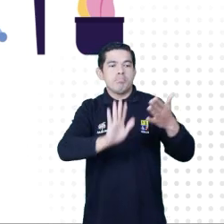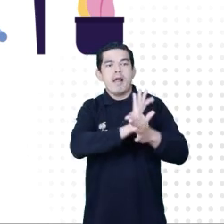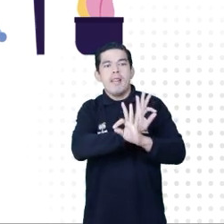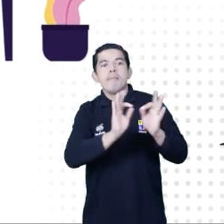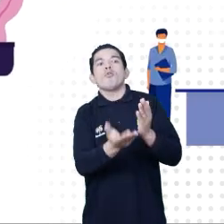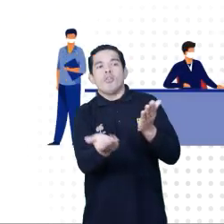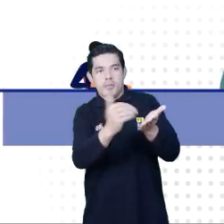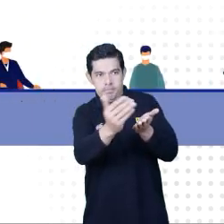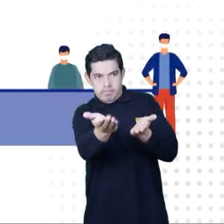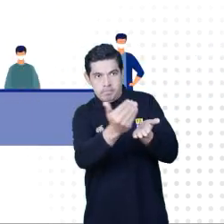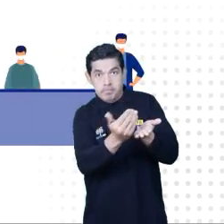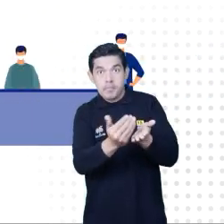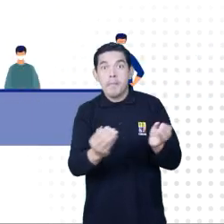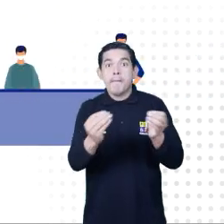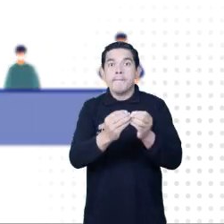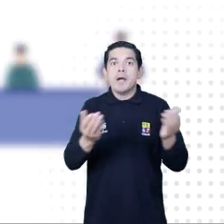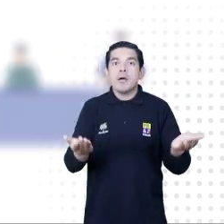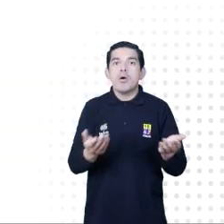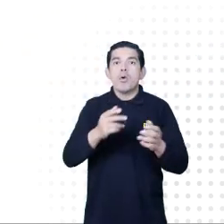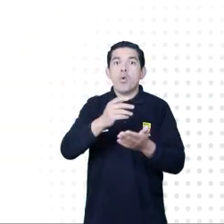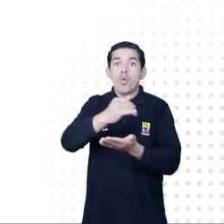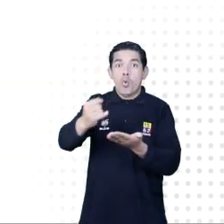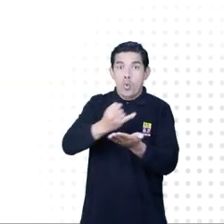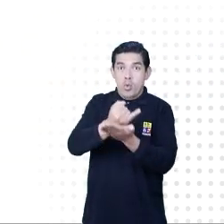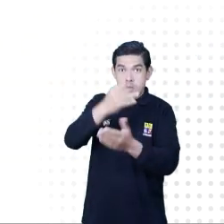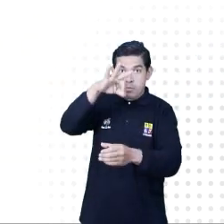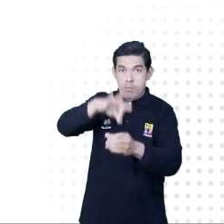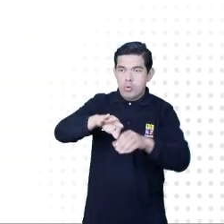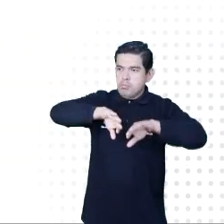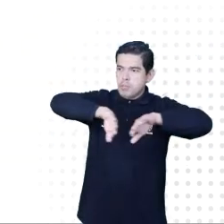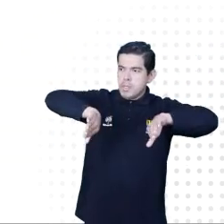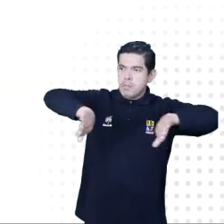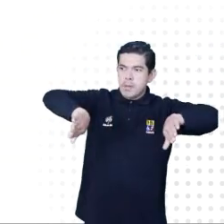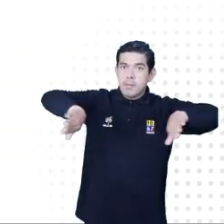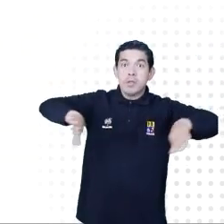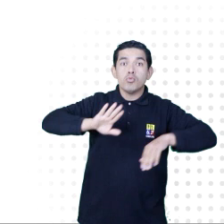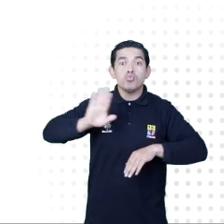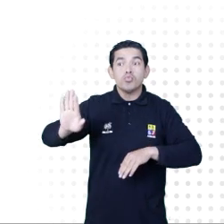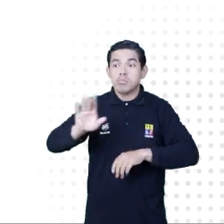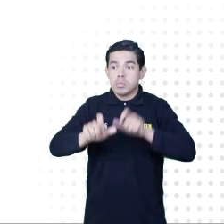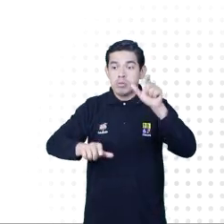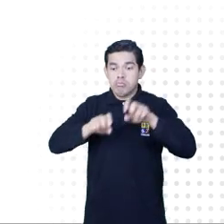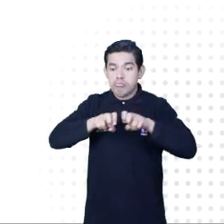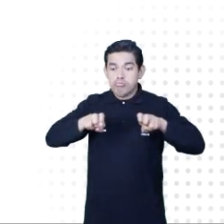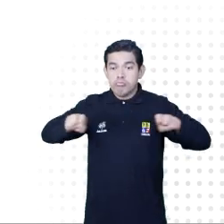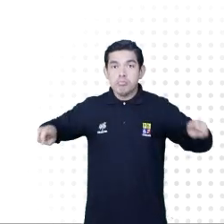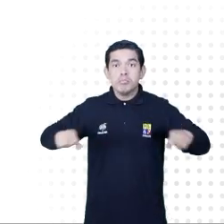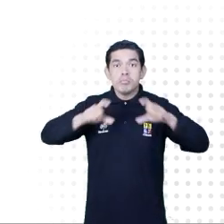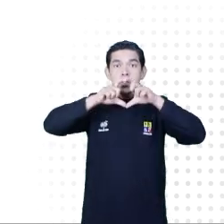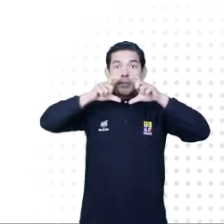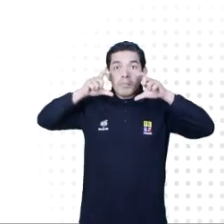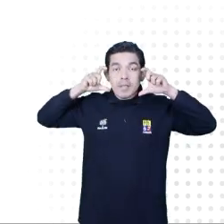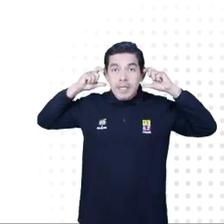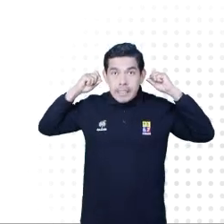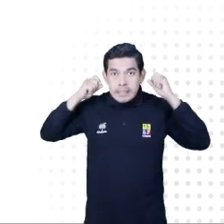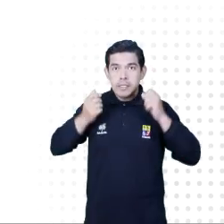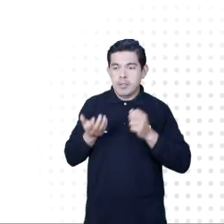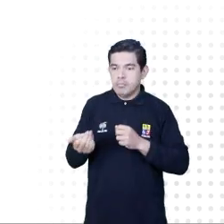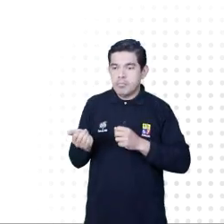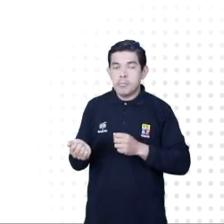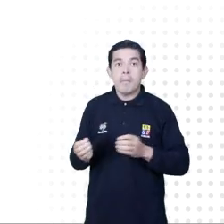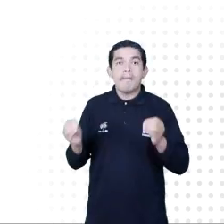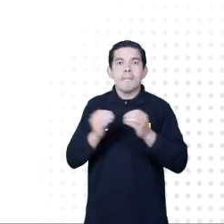voto también estarán distanciadas entre sí y cada uno de sus miembros contarán con mascarillas, alcohol y paños